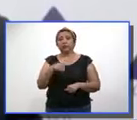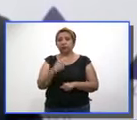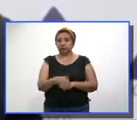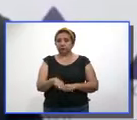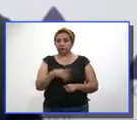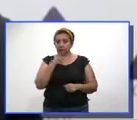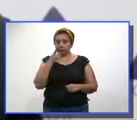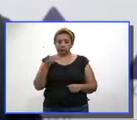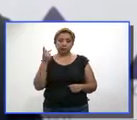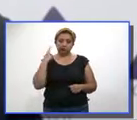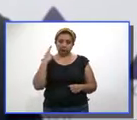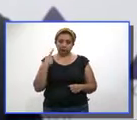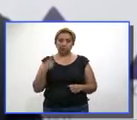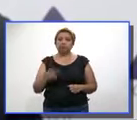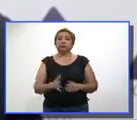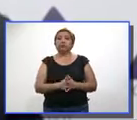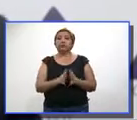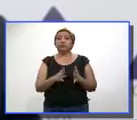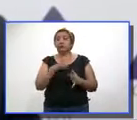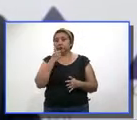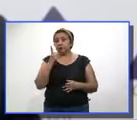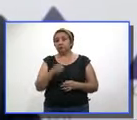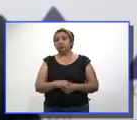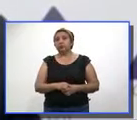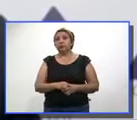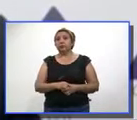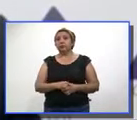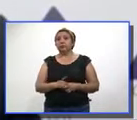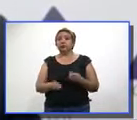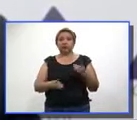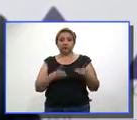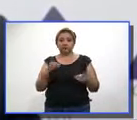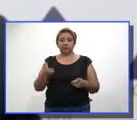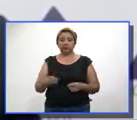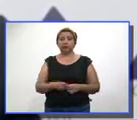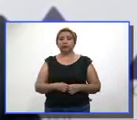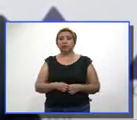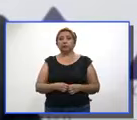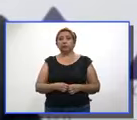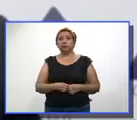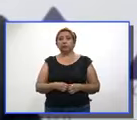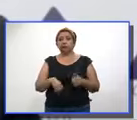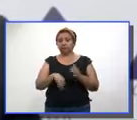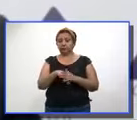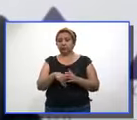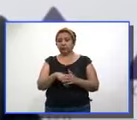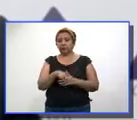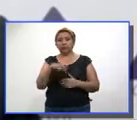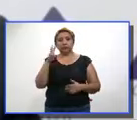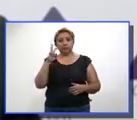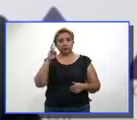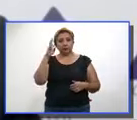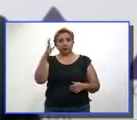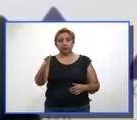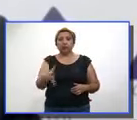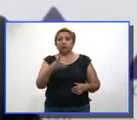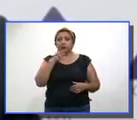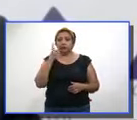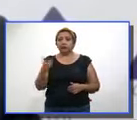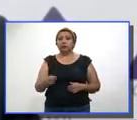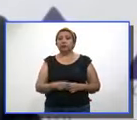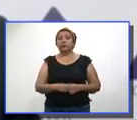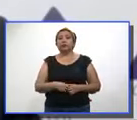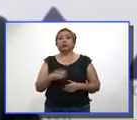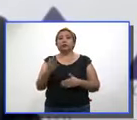de partidos que participarán, pero sobre todo porque se definirá el rumbo que seguirá el país en los